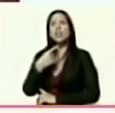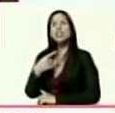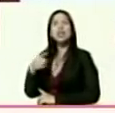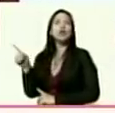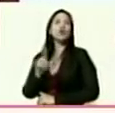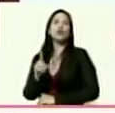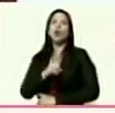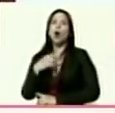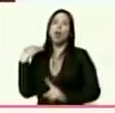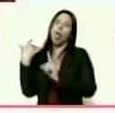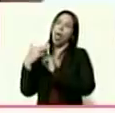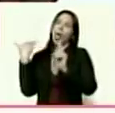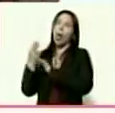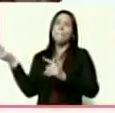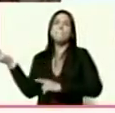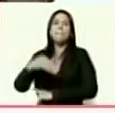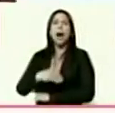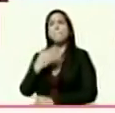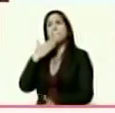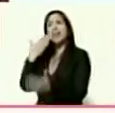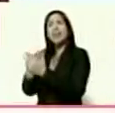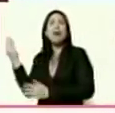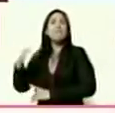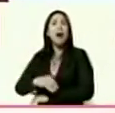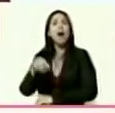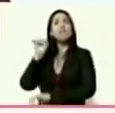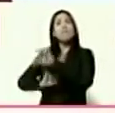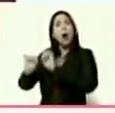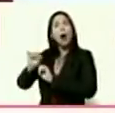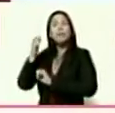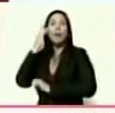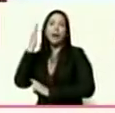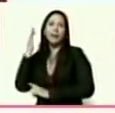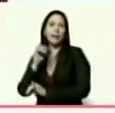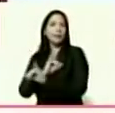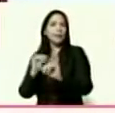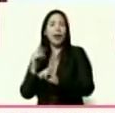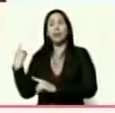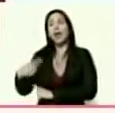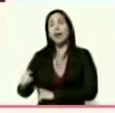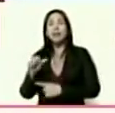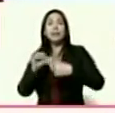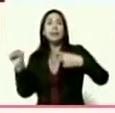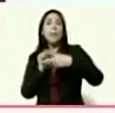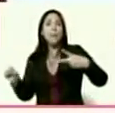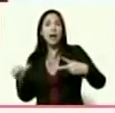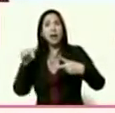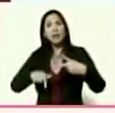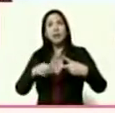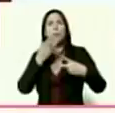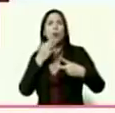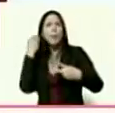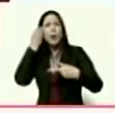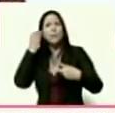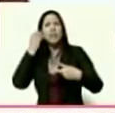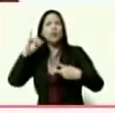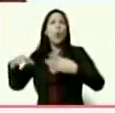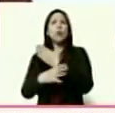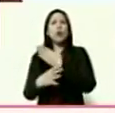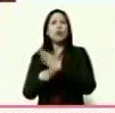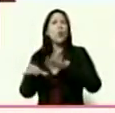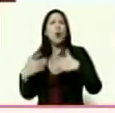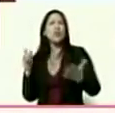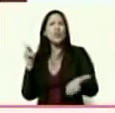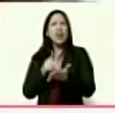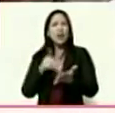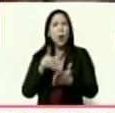de esta gente. Que pidan más sanciones, imagínate. Ya tiene una semana aquí, creo él. ¿Cuándo fue que vino él? El martes,